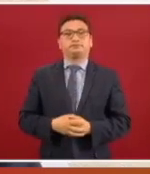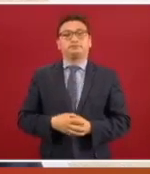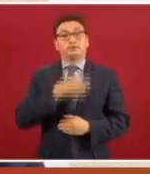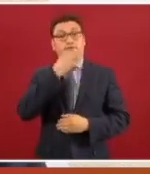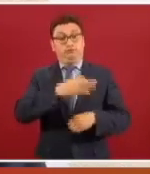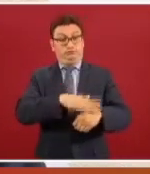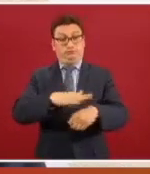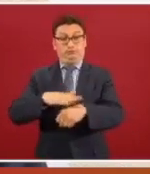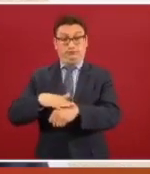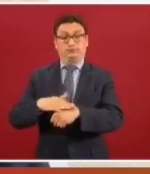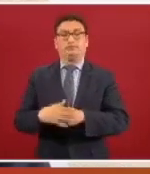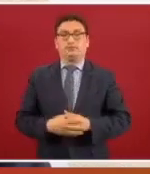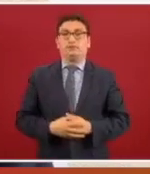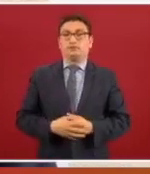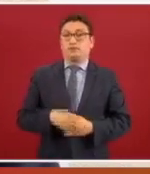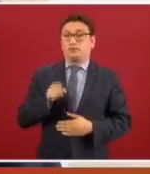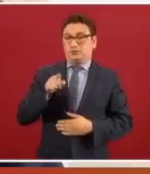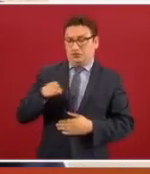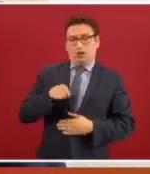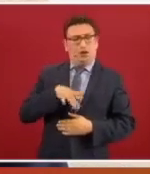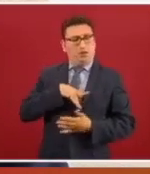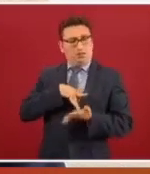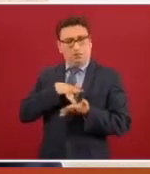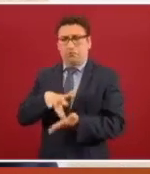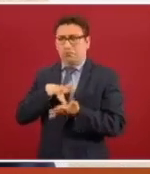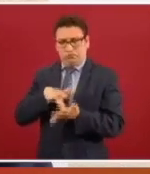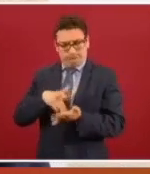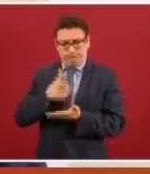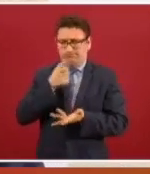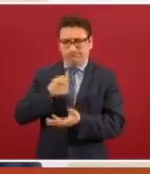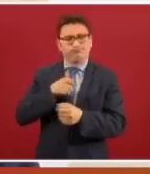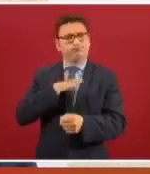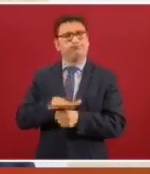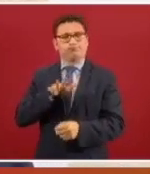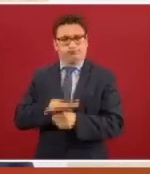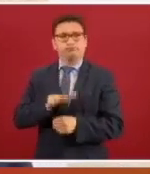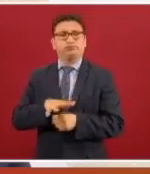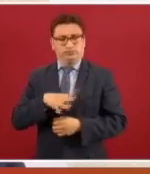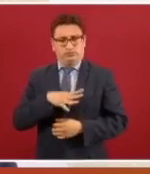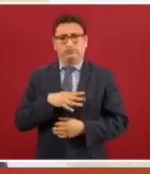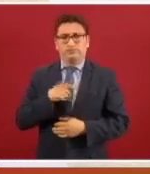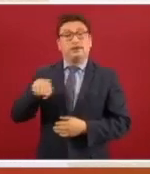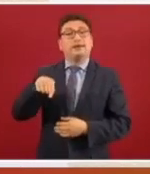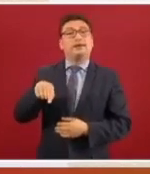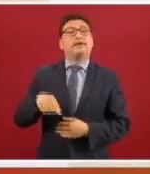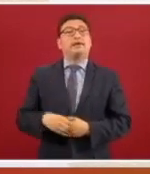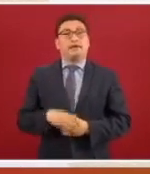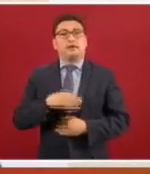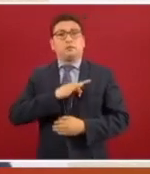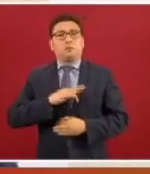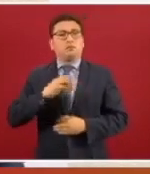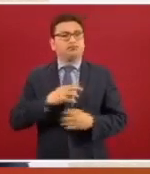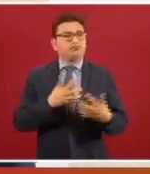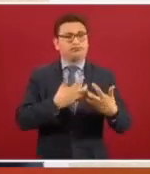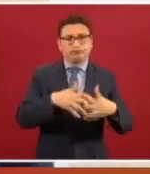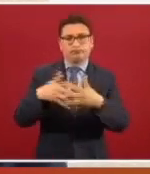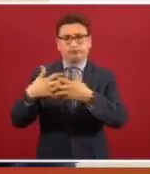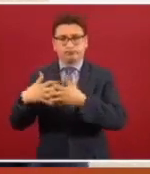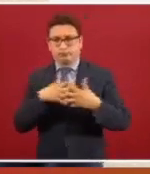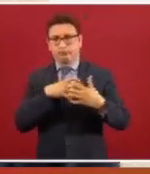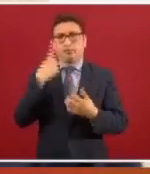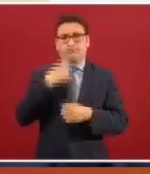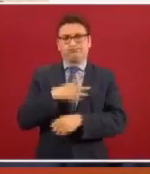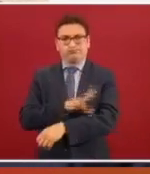informo, cuenta con financiamiento suficiente para construir las plantas